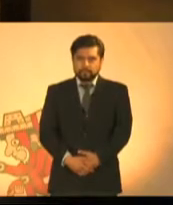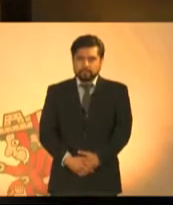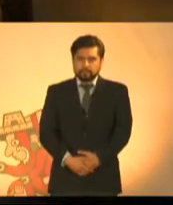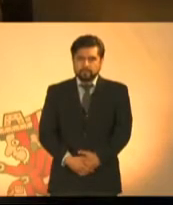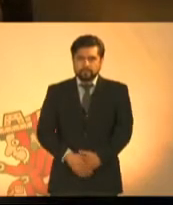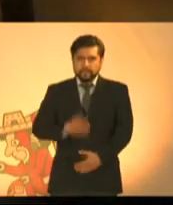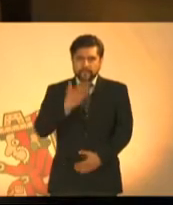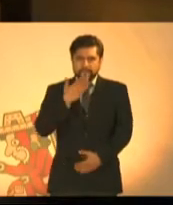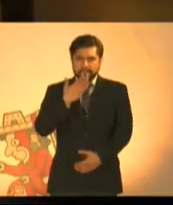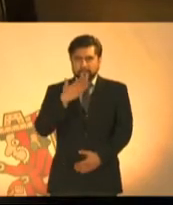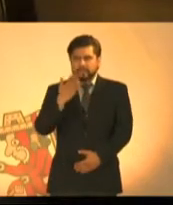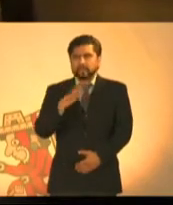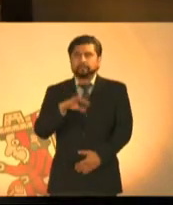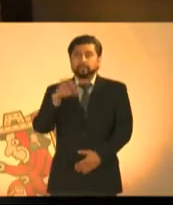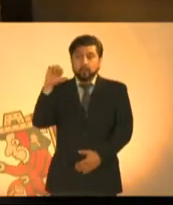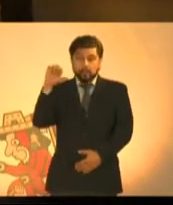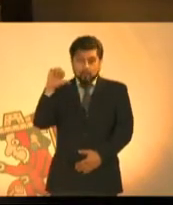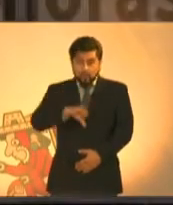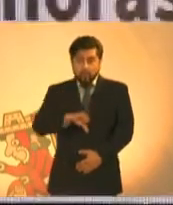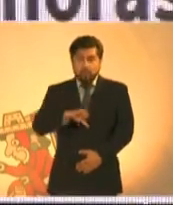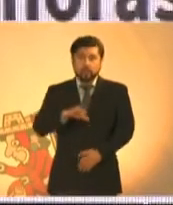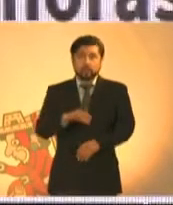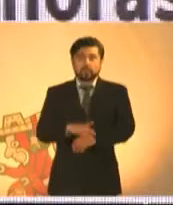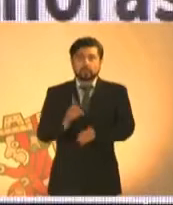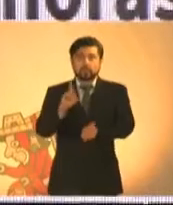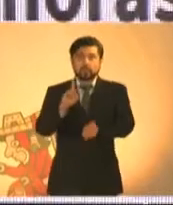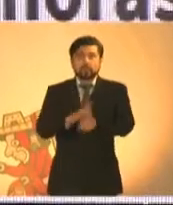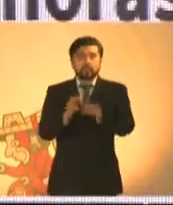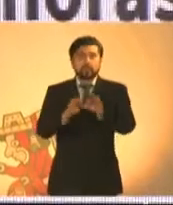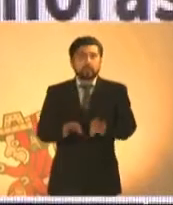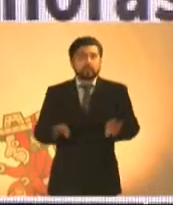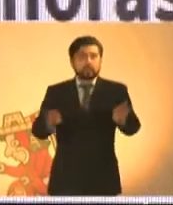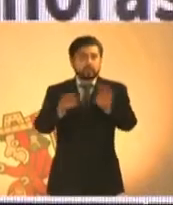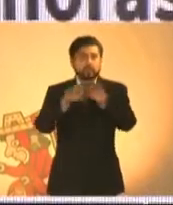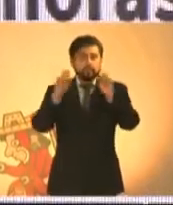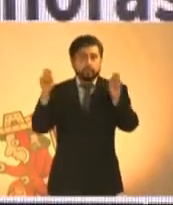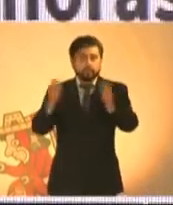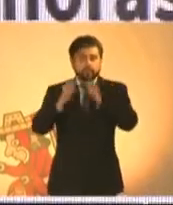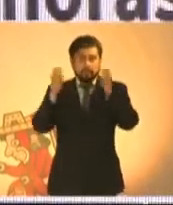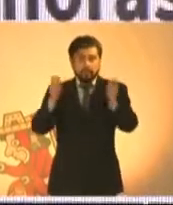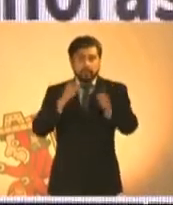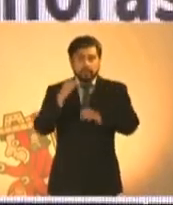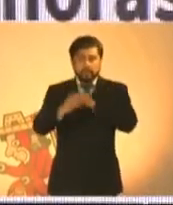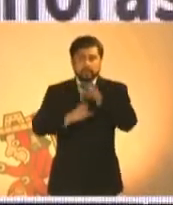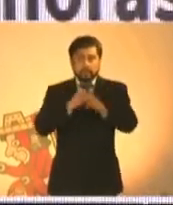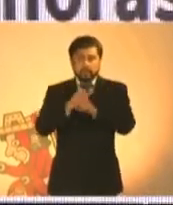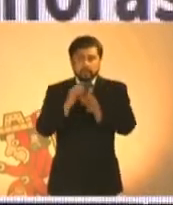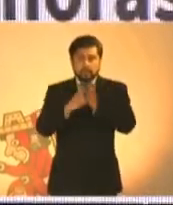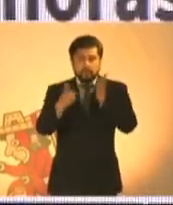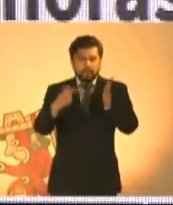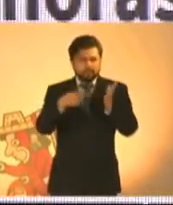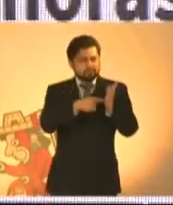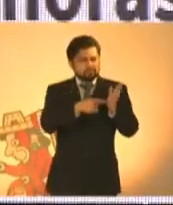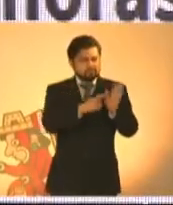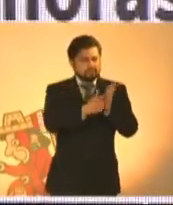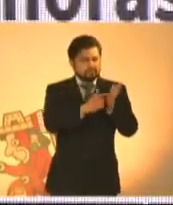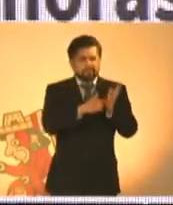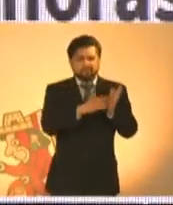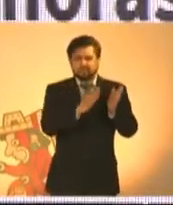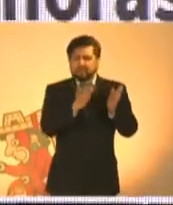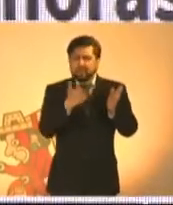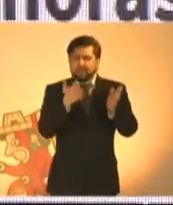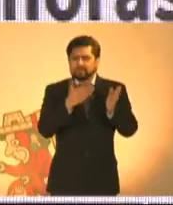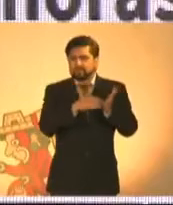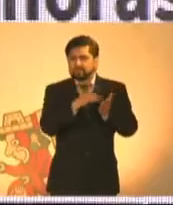bien ese es un momento importante para una feria como ésta no es un libro cualquiera no es un tema